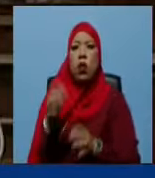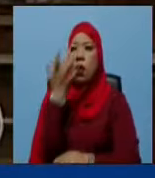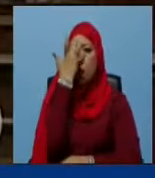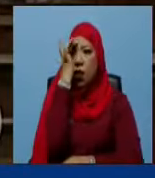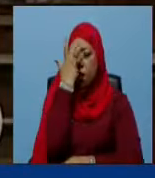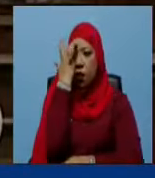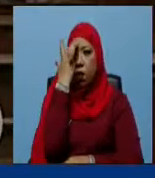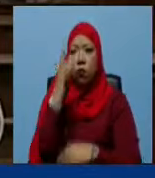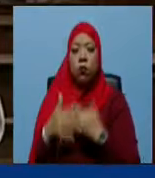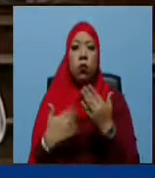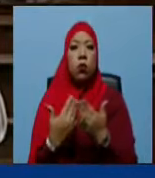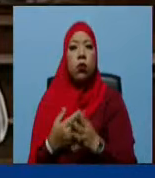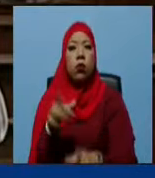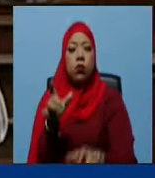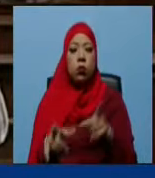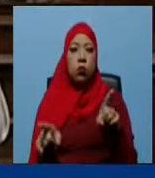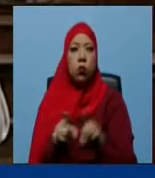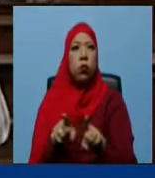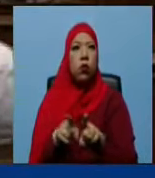Las crisis